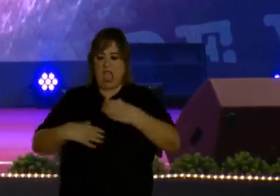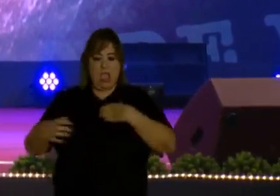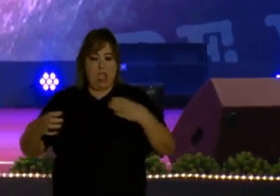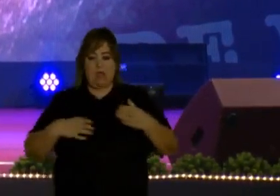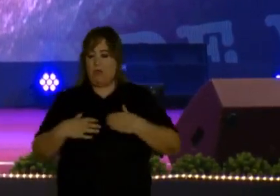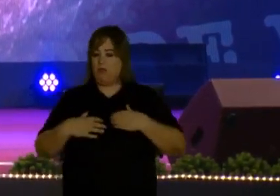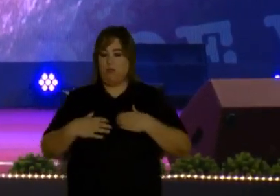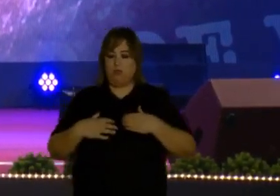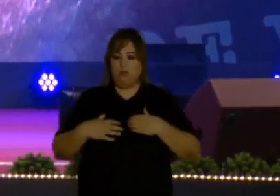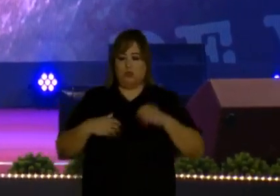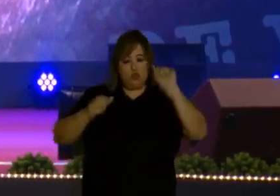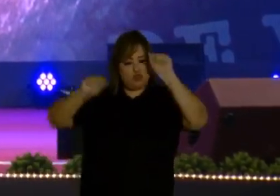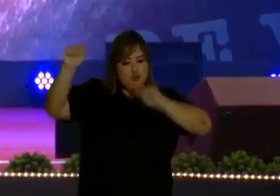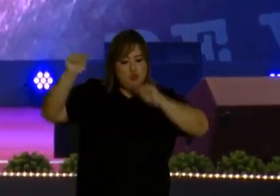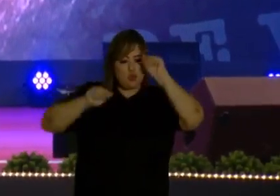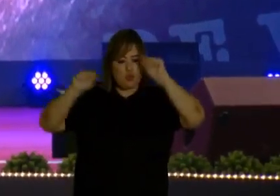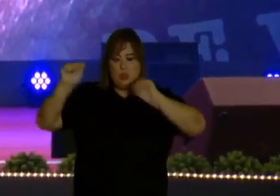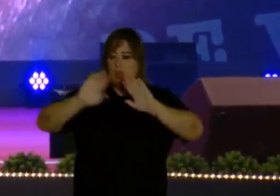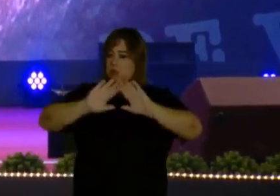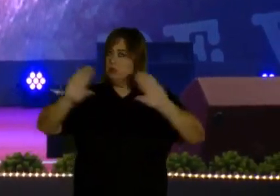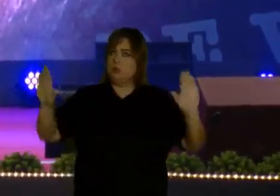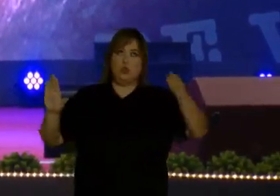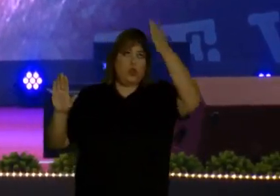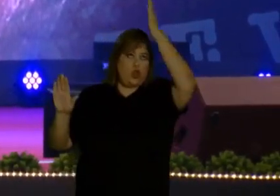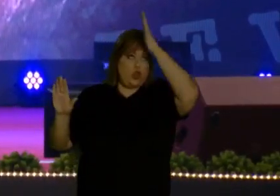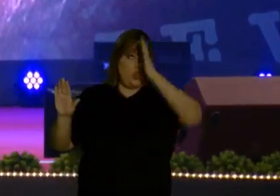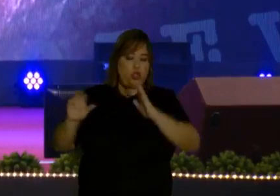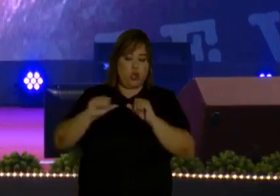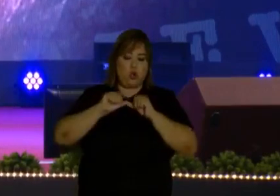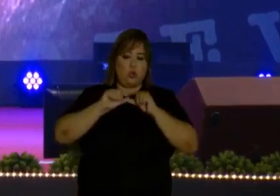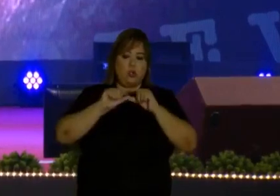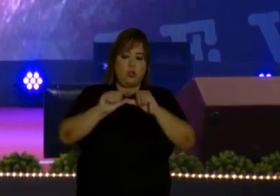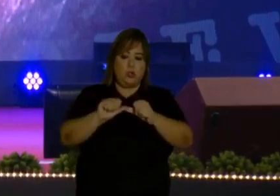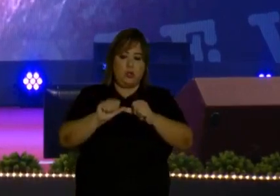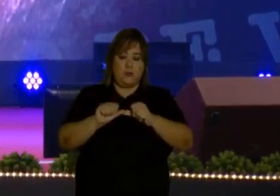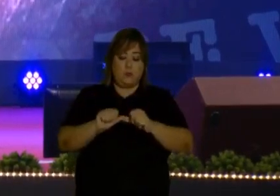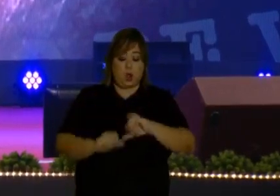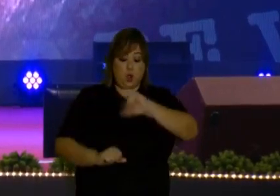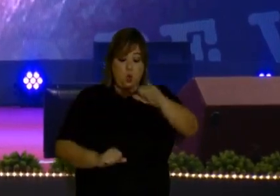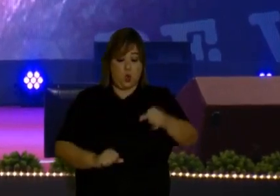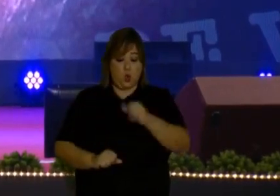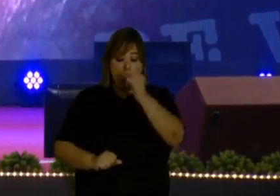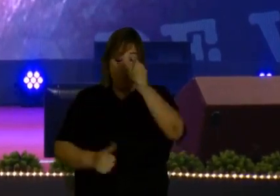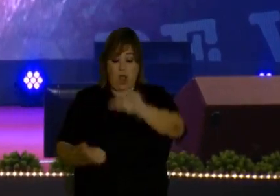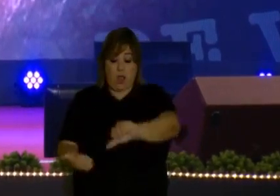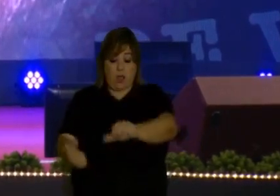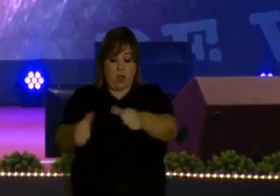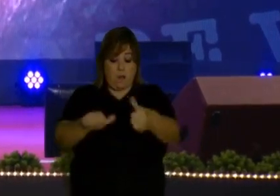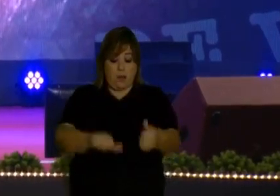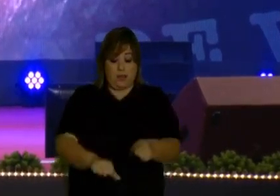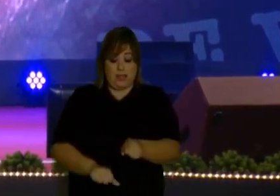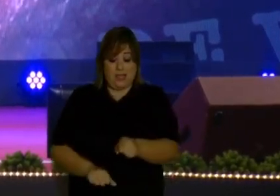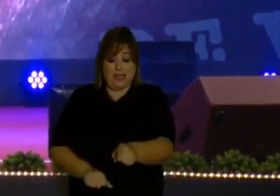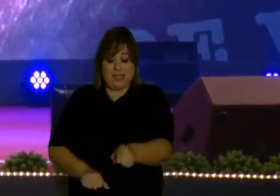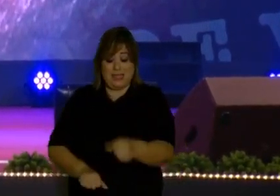Señor. No dude de que Dios sigue siendo Dios. Juan, el hombre más grande, dijo Jesús,